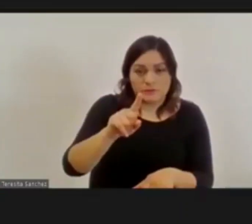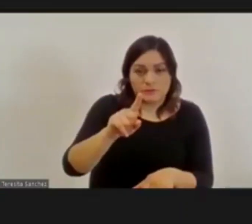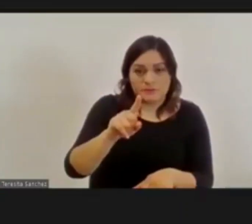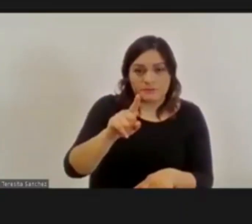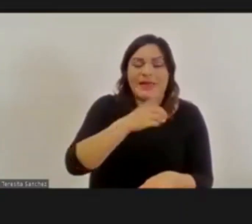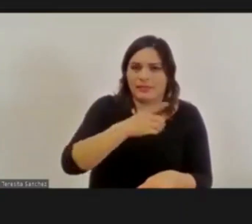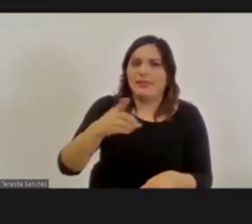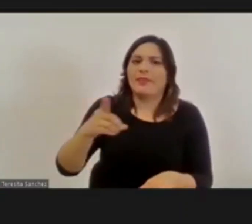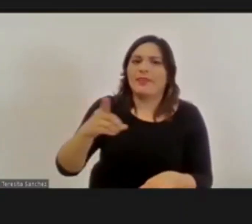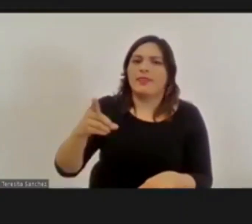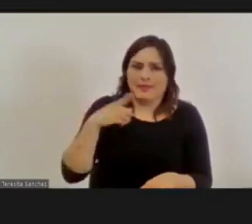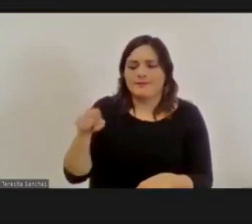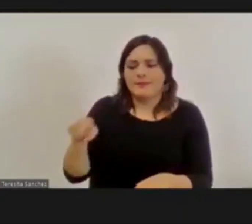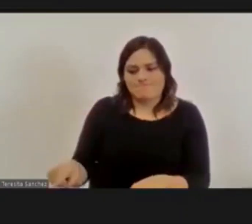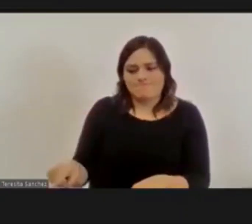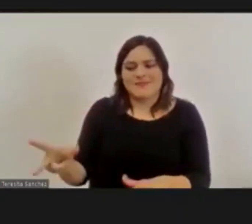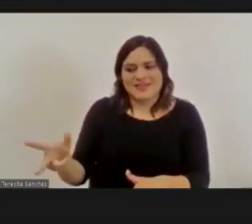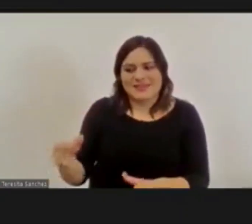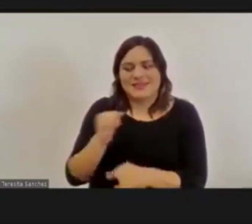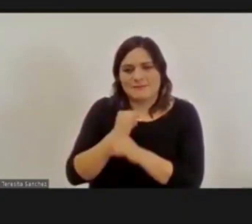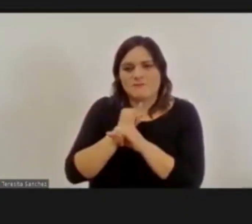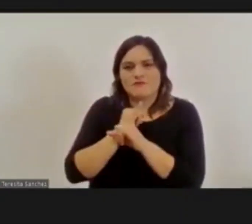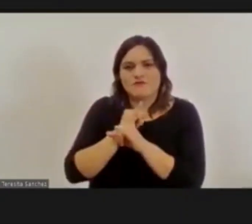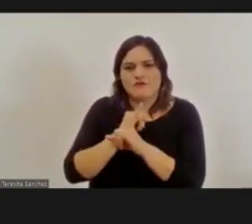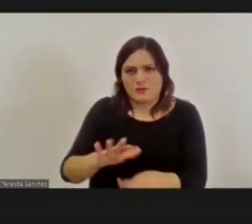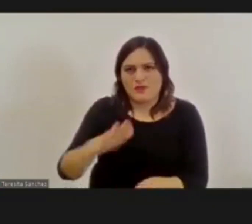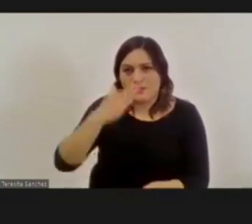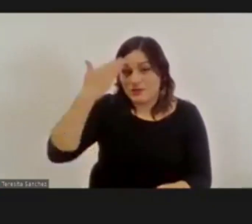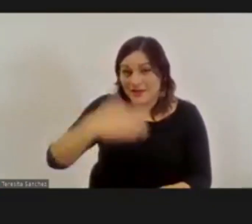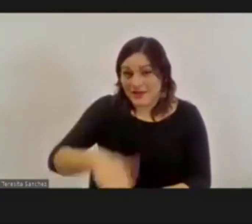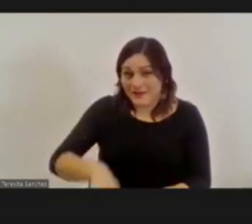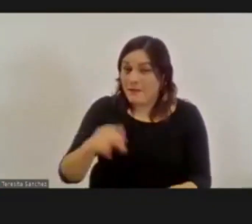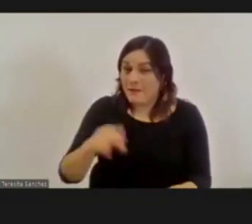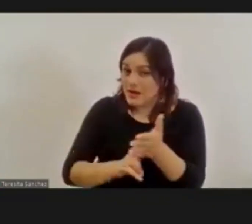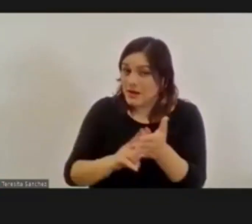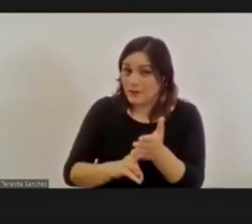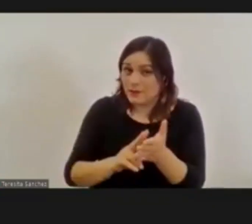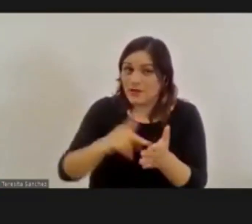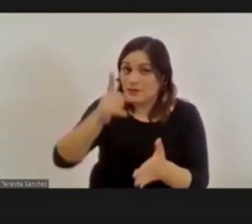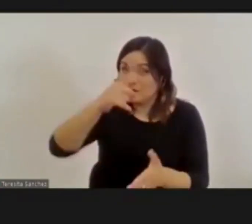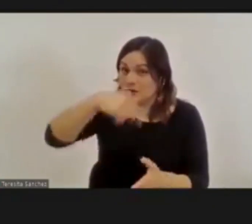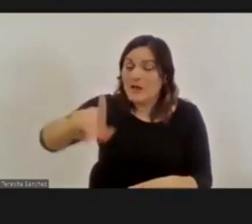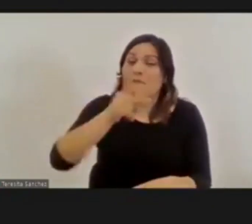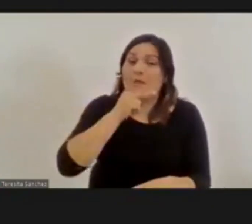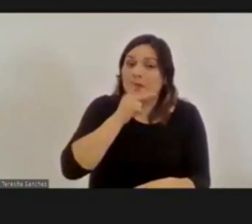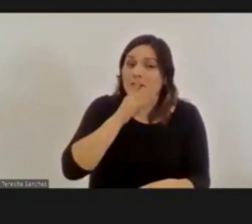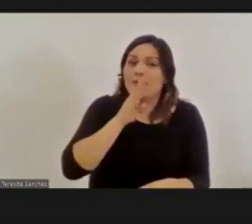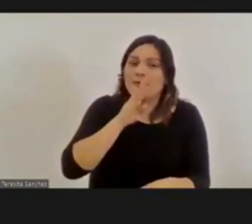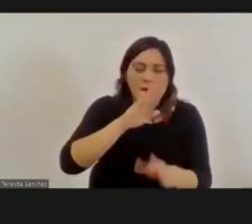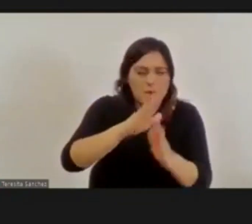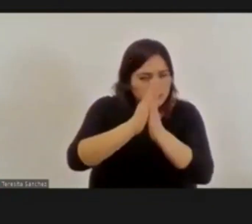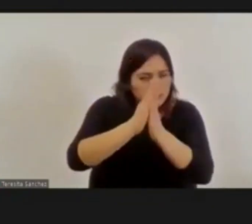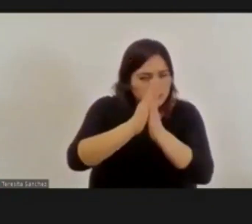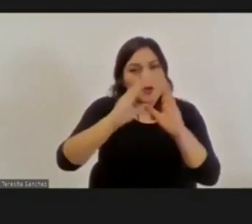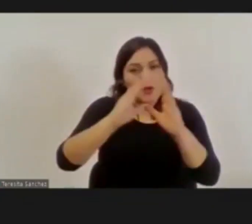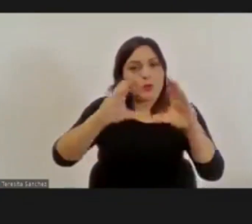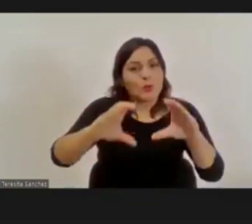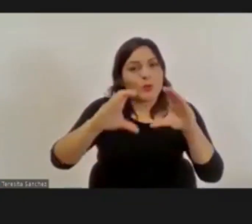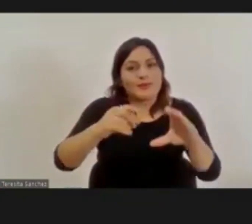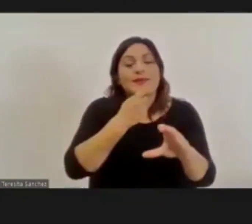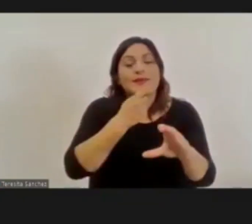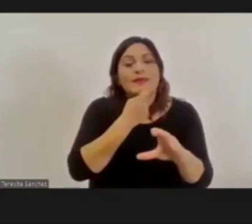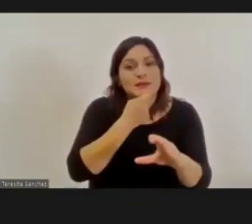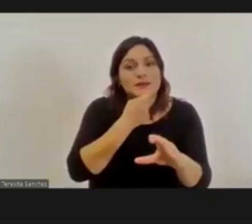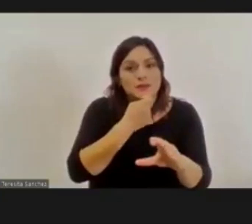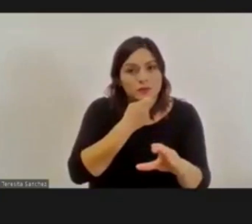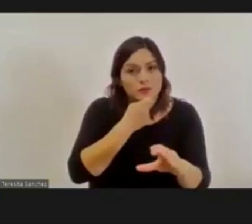debemos de considerar. Entonces, papás, cuiden a sus niños. La verdad es